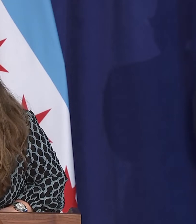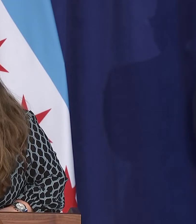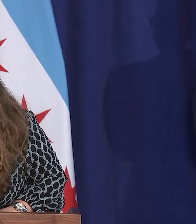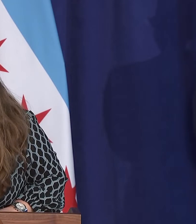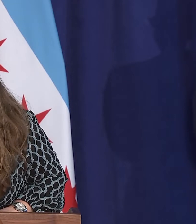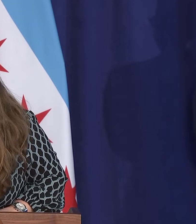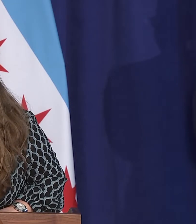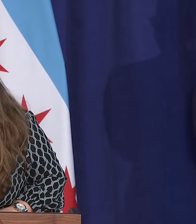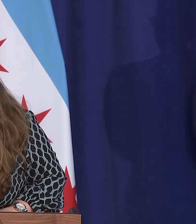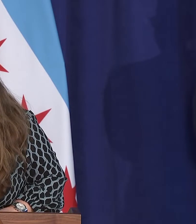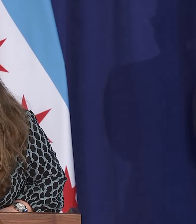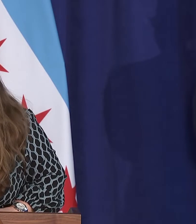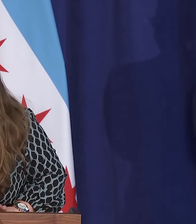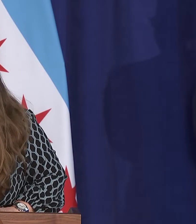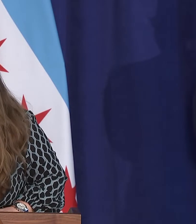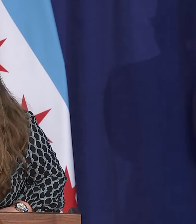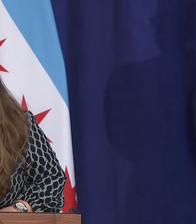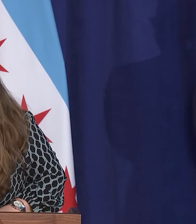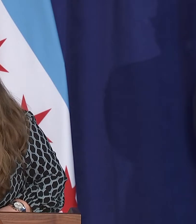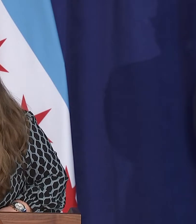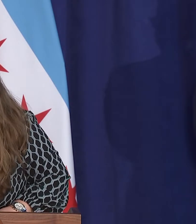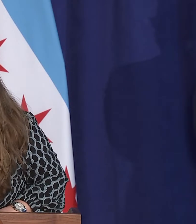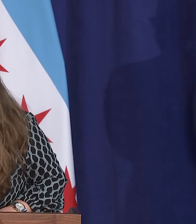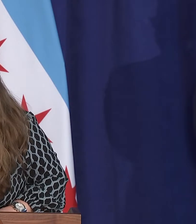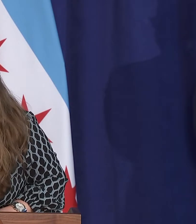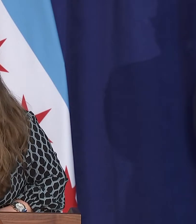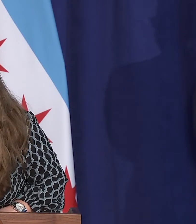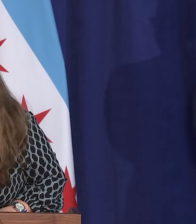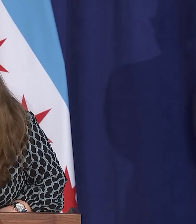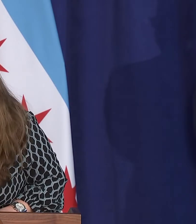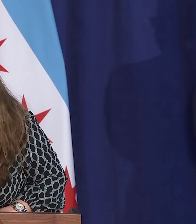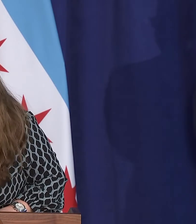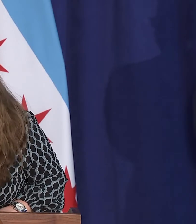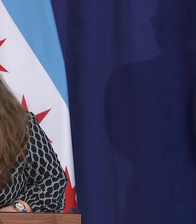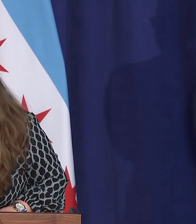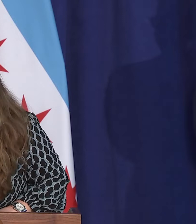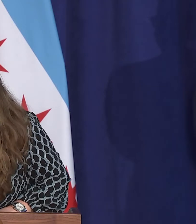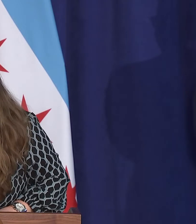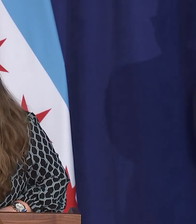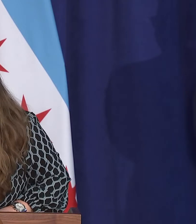pensar en estos eventos o aniversarios solemnes, es